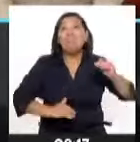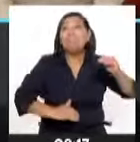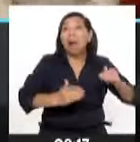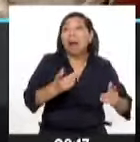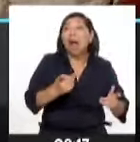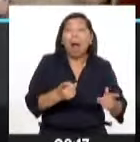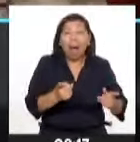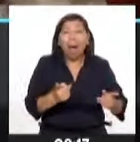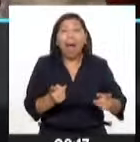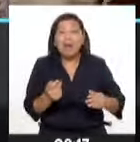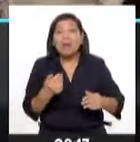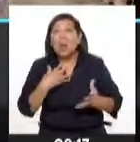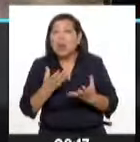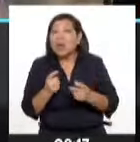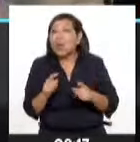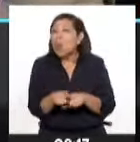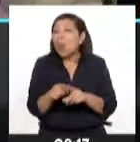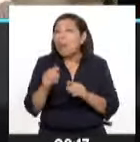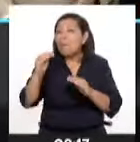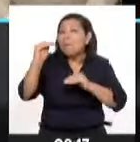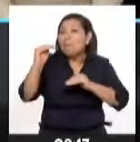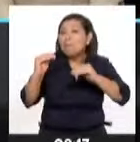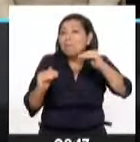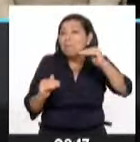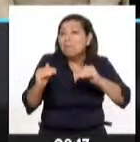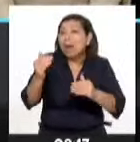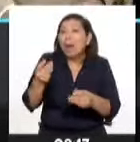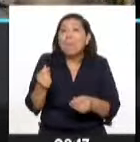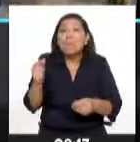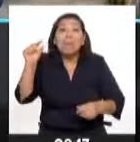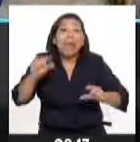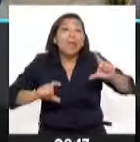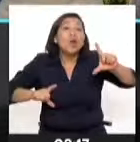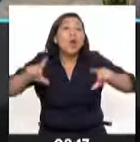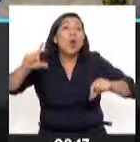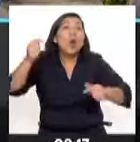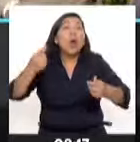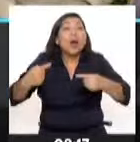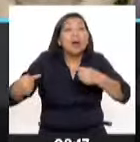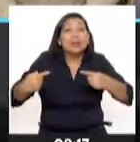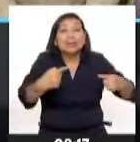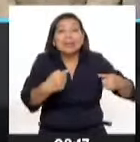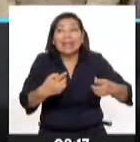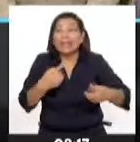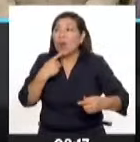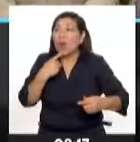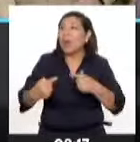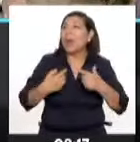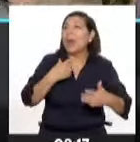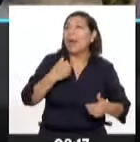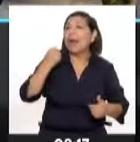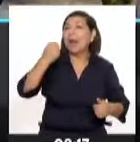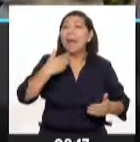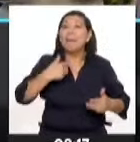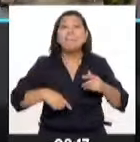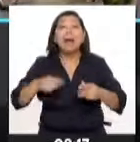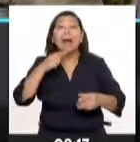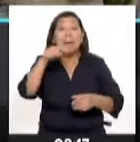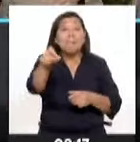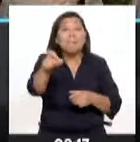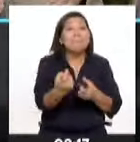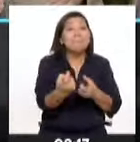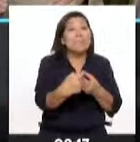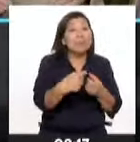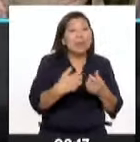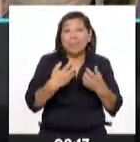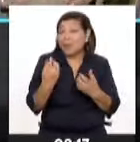persona que atiende te va a decir, ya, yo te ofrezco lo mismo y un osito de peluche, no sé, cualquier otra cosa, ¿no? Porque están en constante competencia. Entonces, no necesariamente